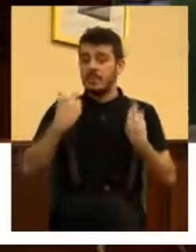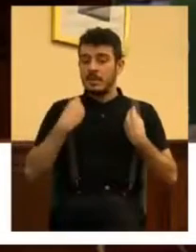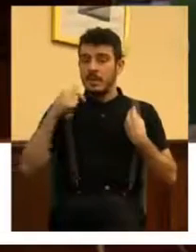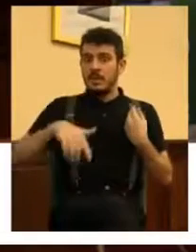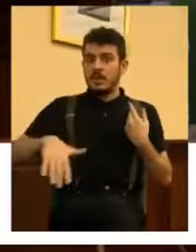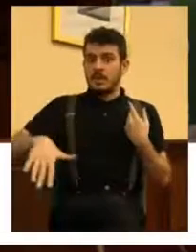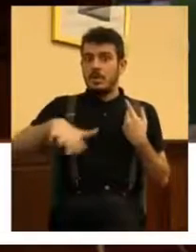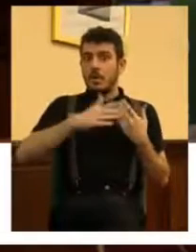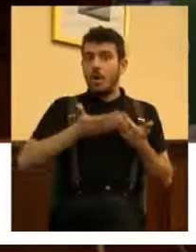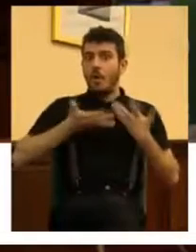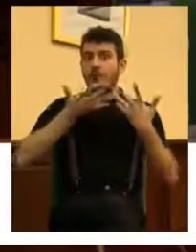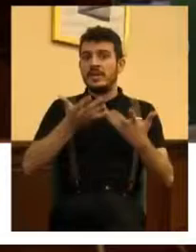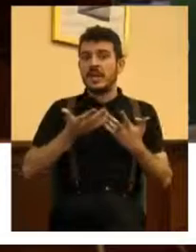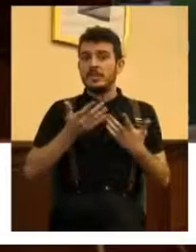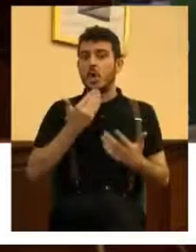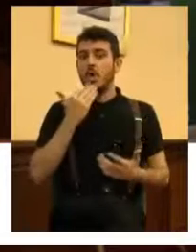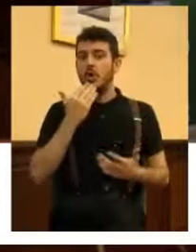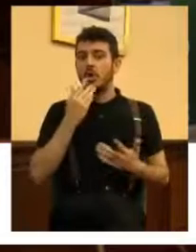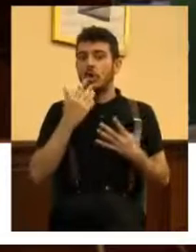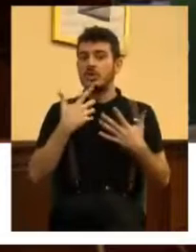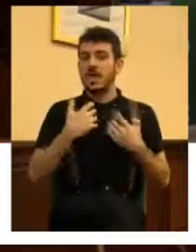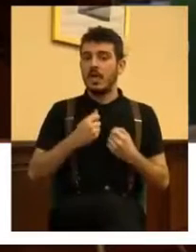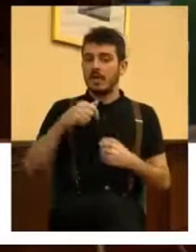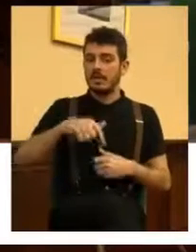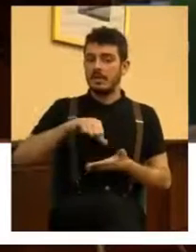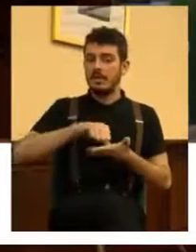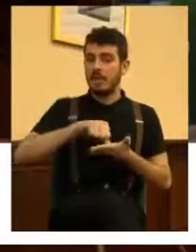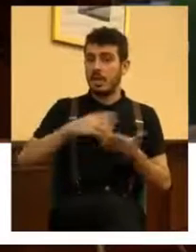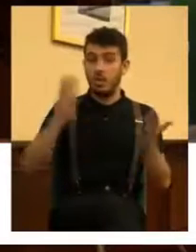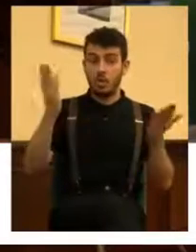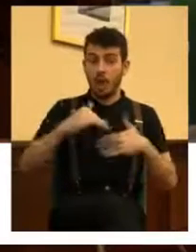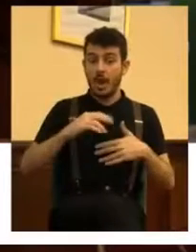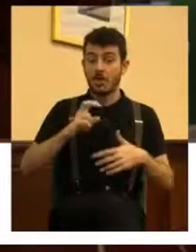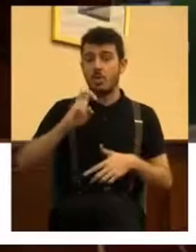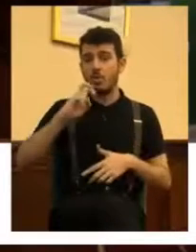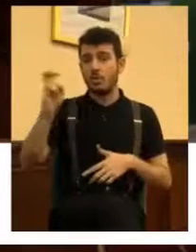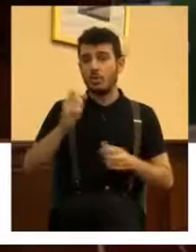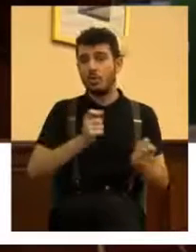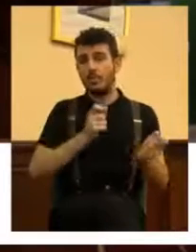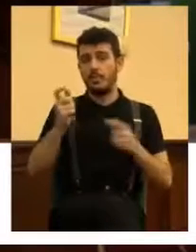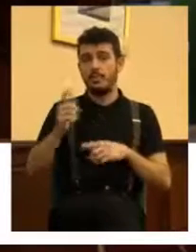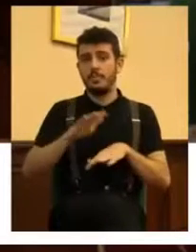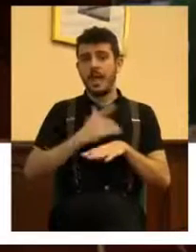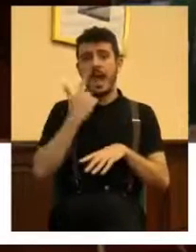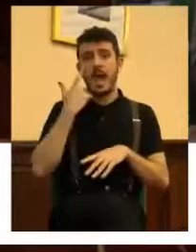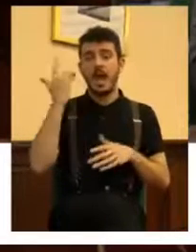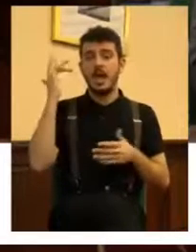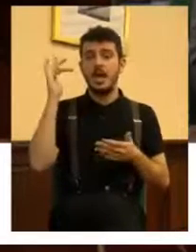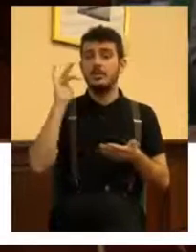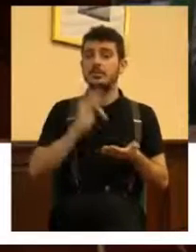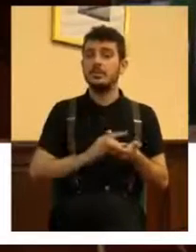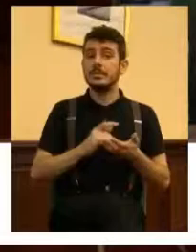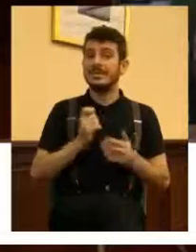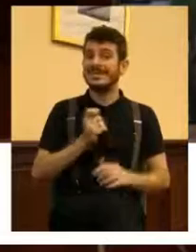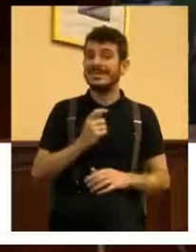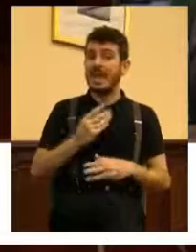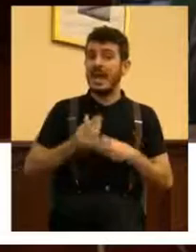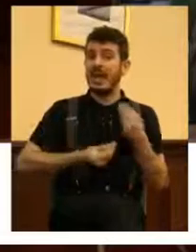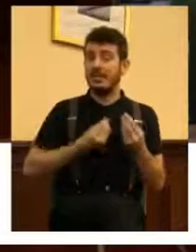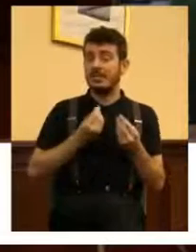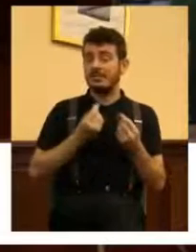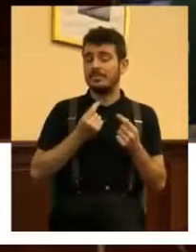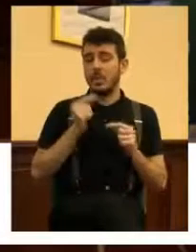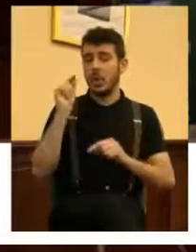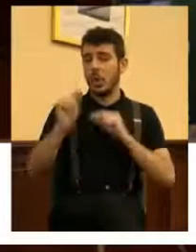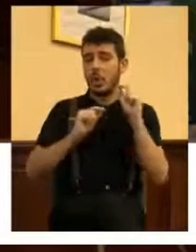de ocio saludable dentro de su ciudad, se desplaza a otros lugares a llevarlo a cabo y, generalmente, se hace